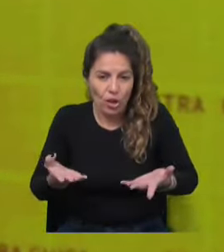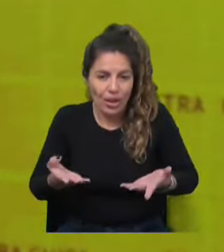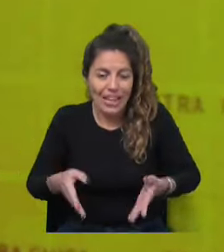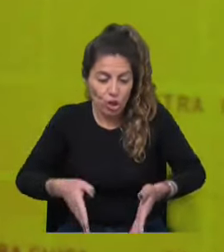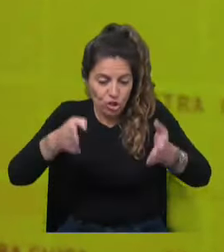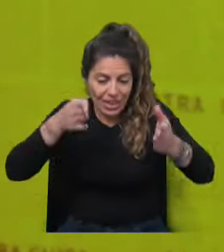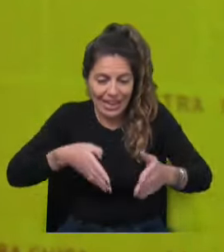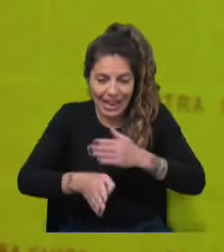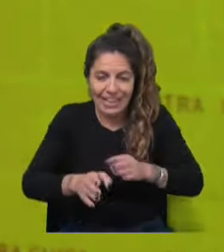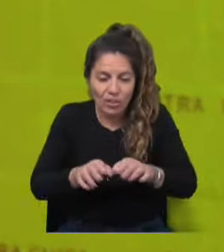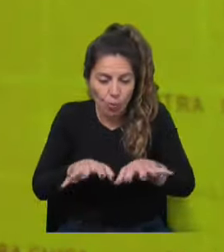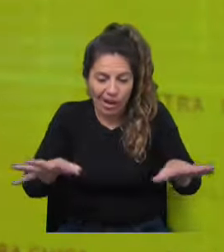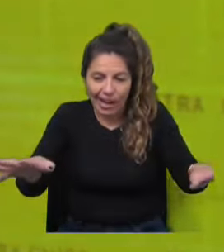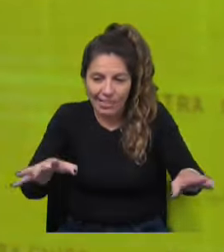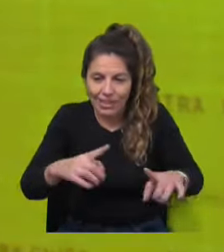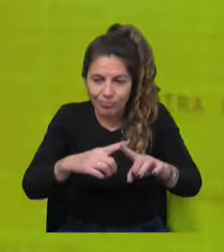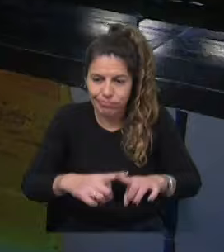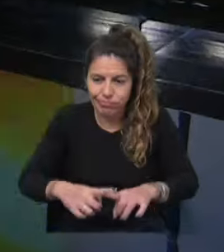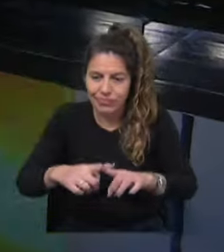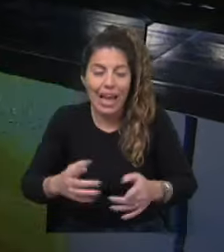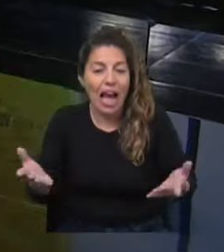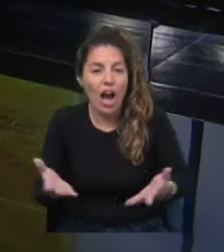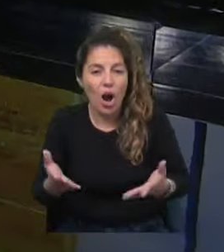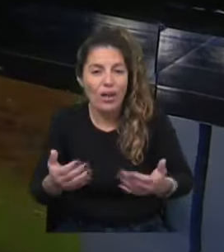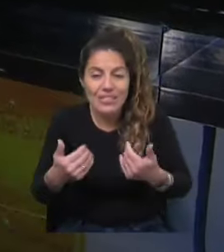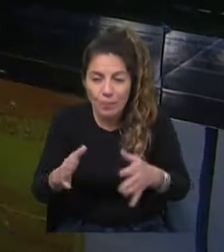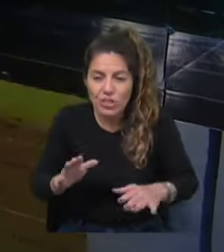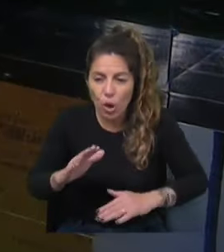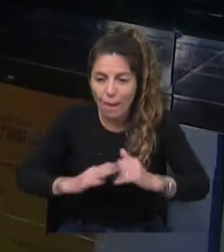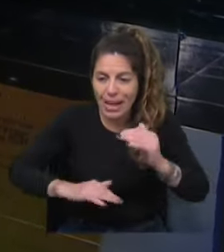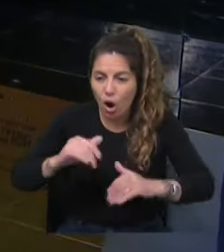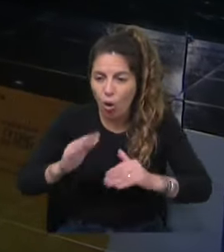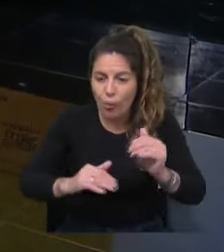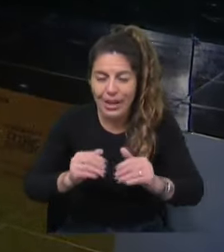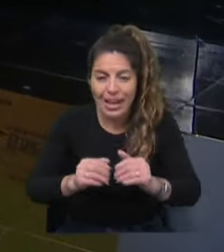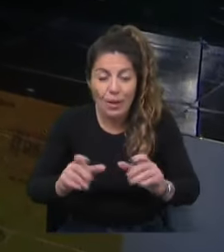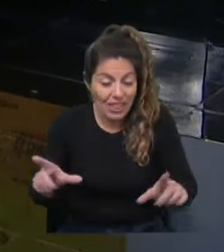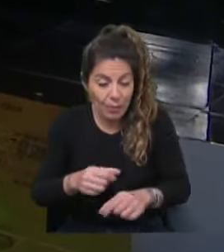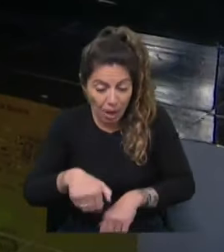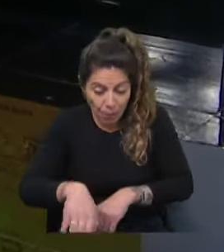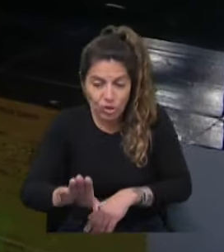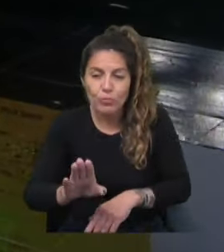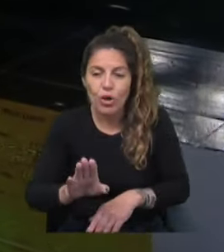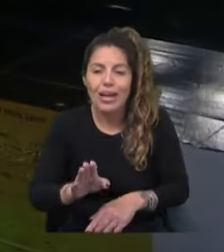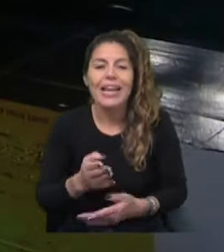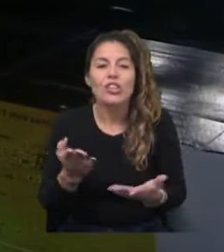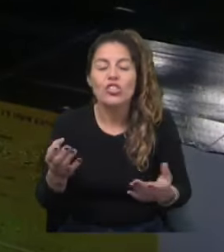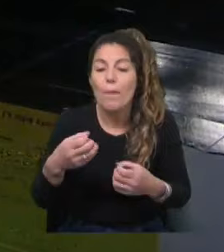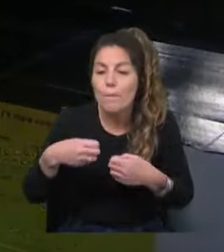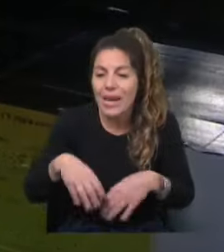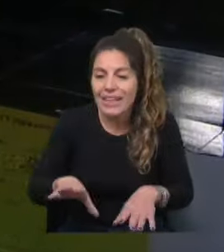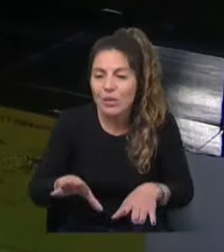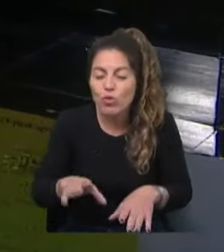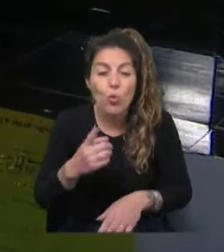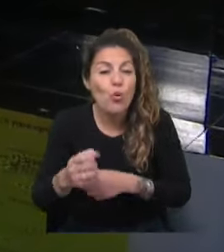estos escáneres también irradian y recién ahora se empezó la obra civil que se va a terminar en unos días. Entonces, perdimos